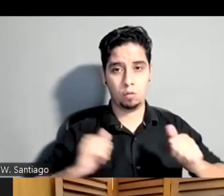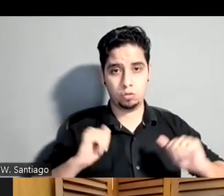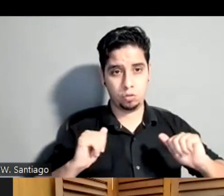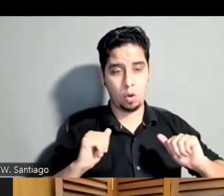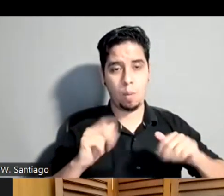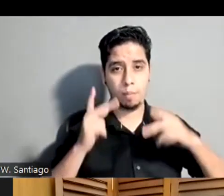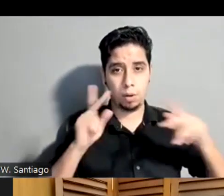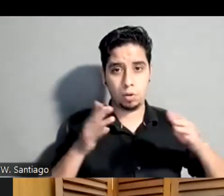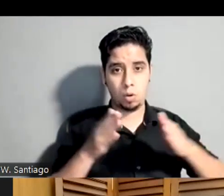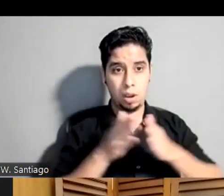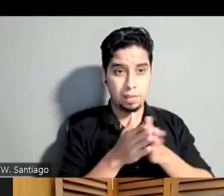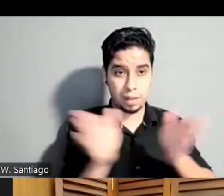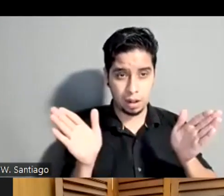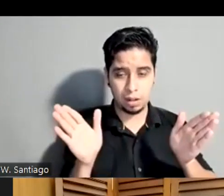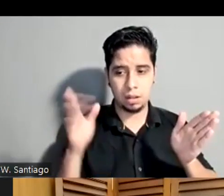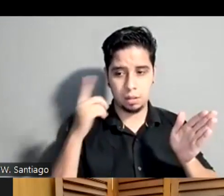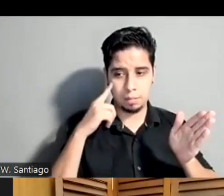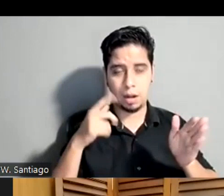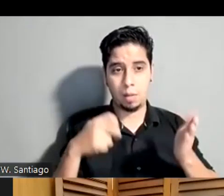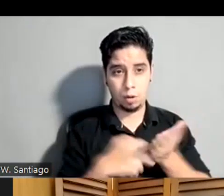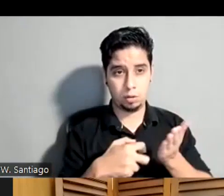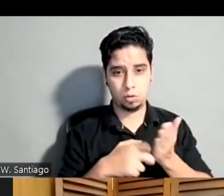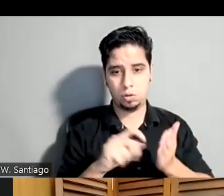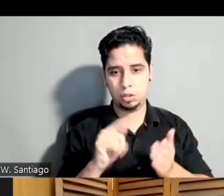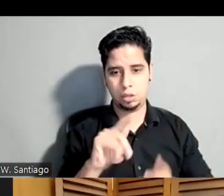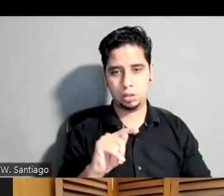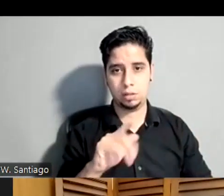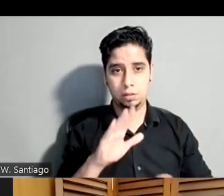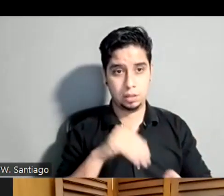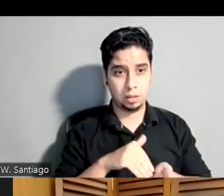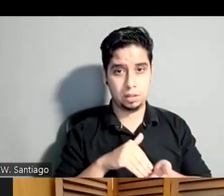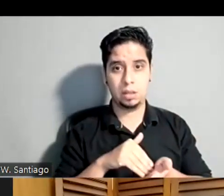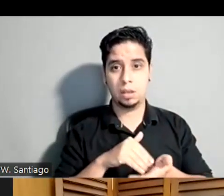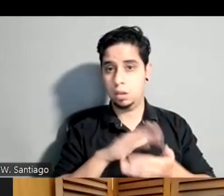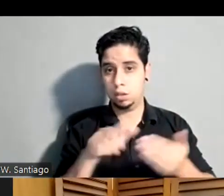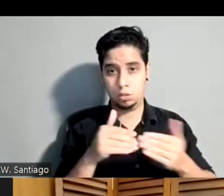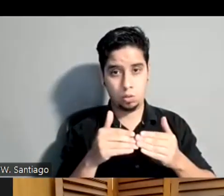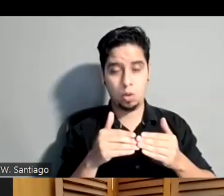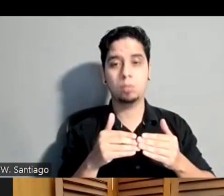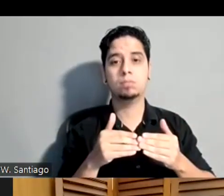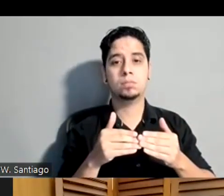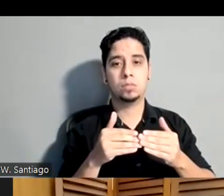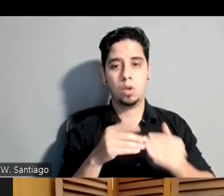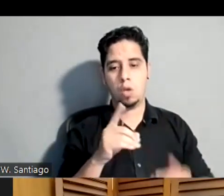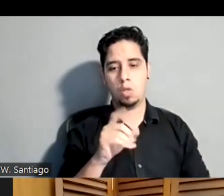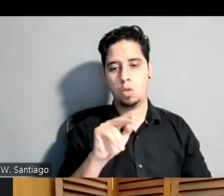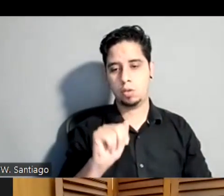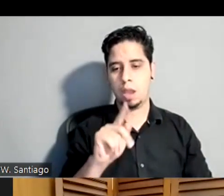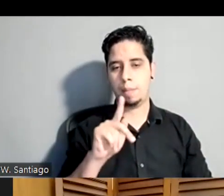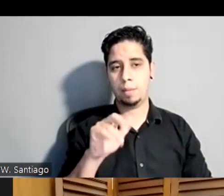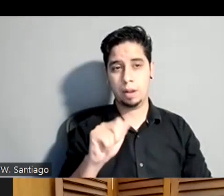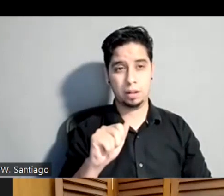público general, para los boletos Ticket Center en ese caso, y todas estas funciones que dije, Doña Bárbara, de Teatro Sol y Luna, de